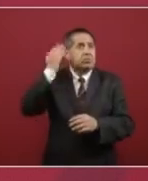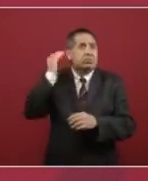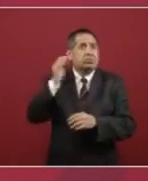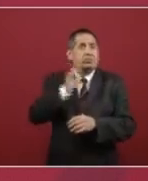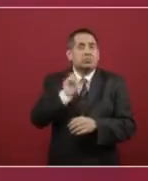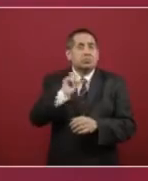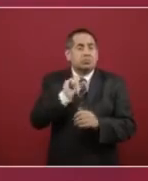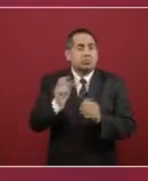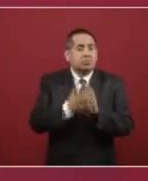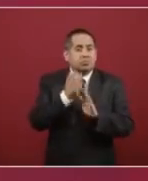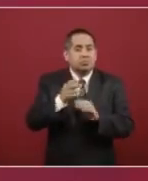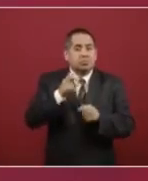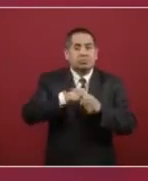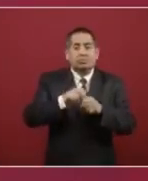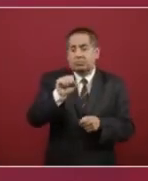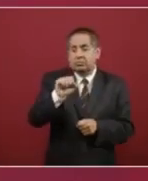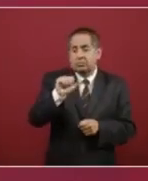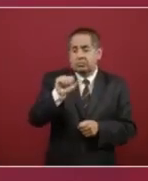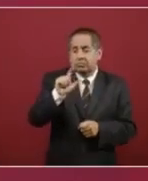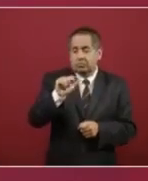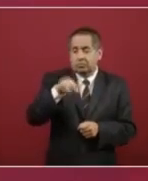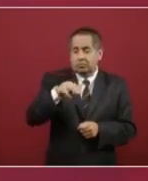construyó fue la de Salina Cruz